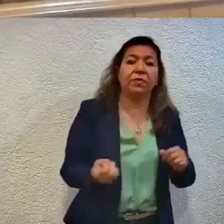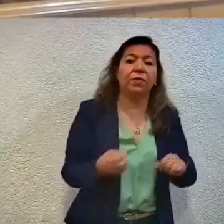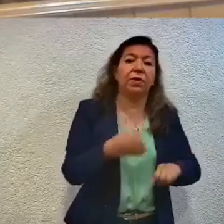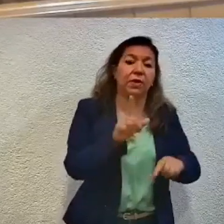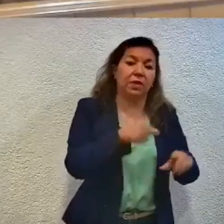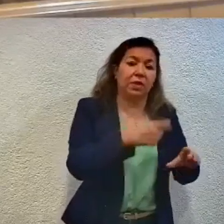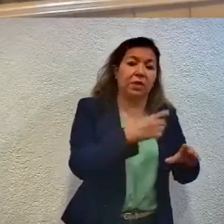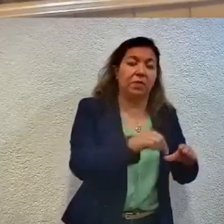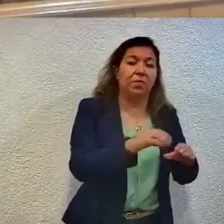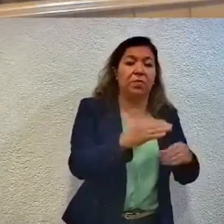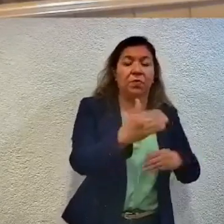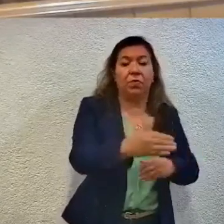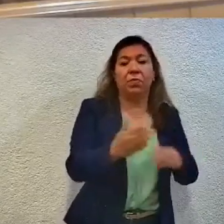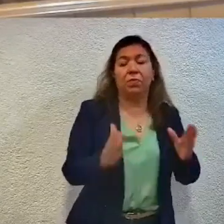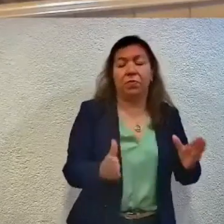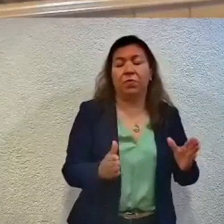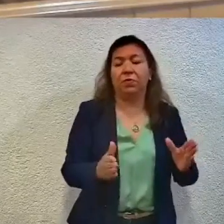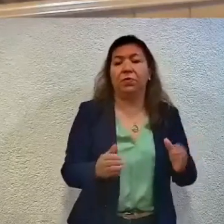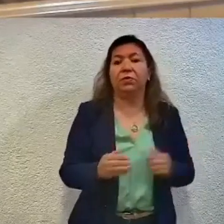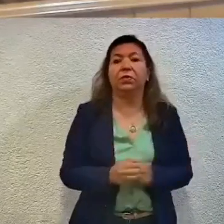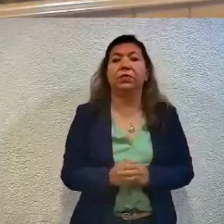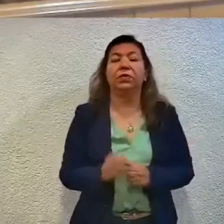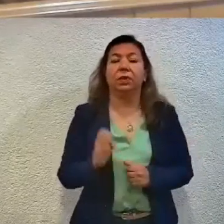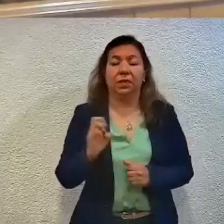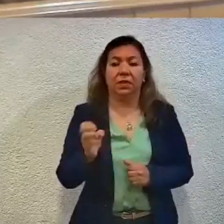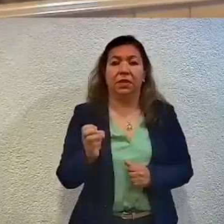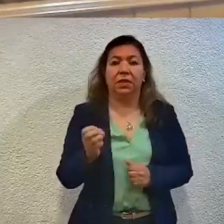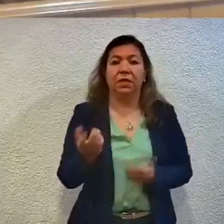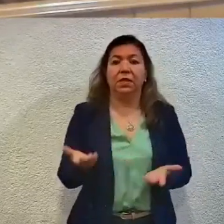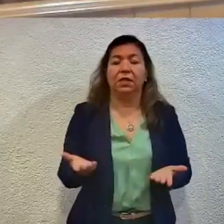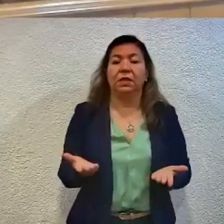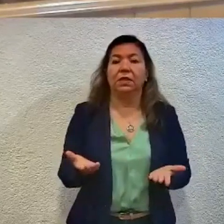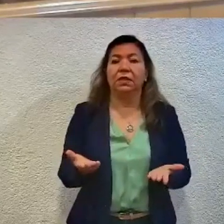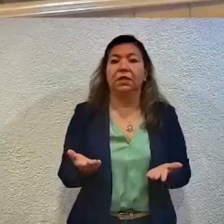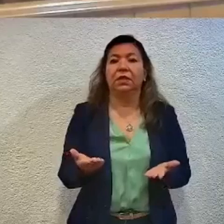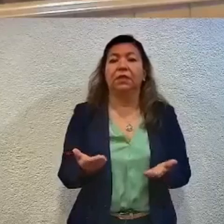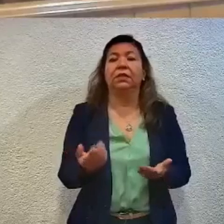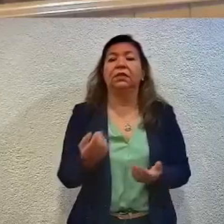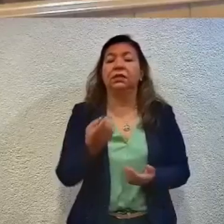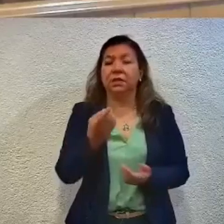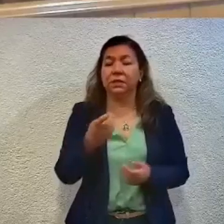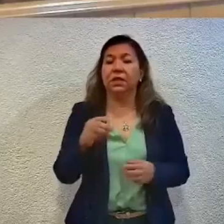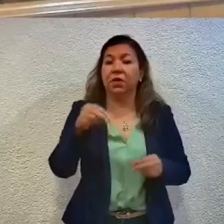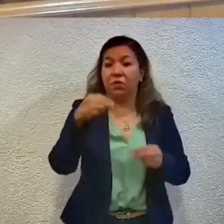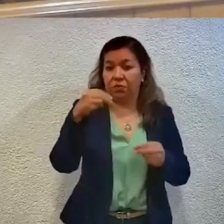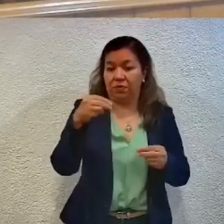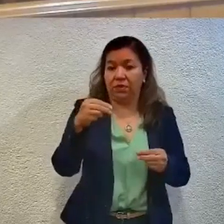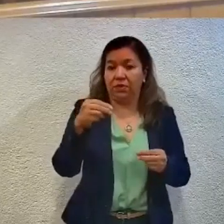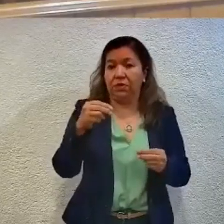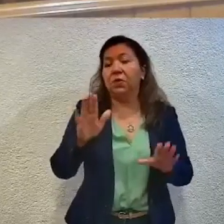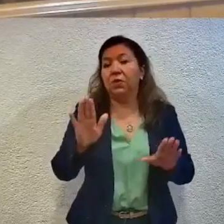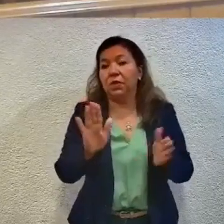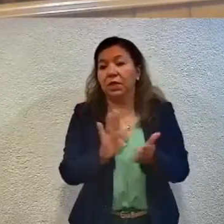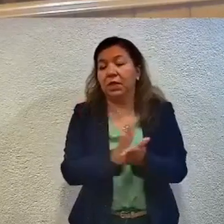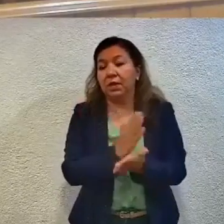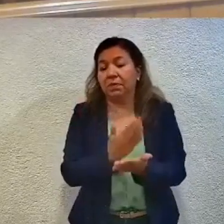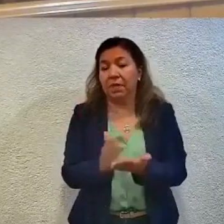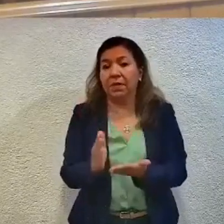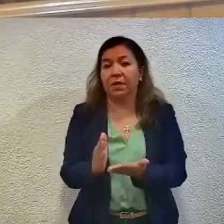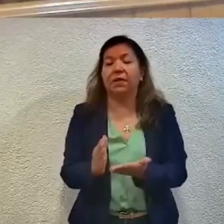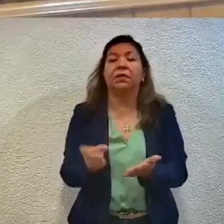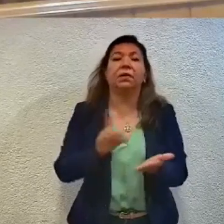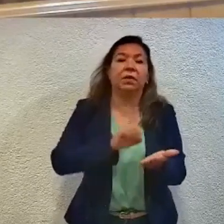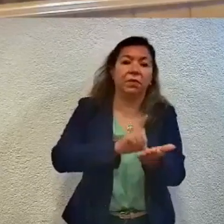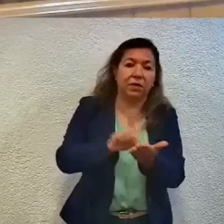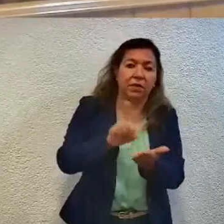paquetes electorales y las casillas de elección ya citados. De ahí que la controversia se limita a resolver si el oficio impugnado